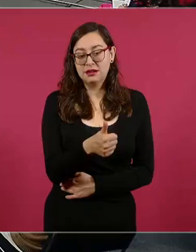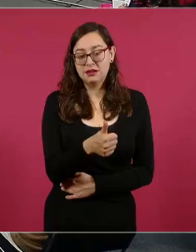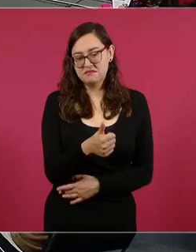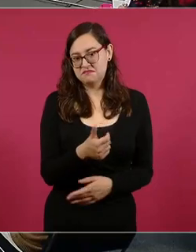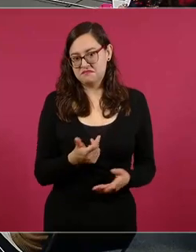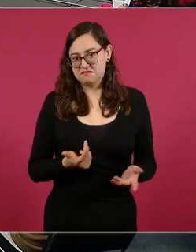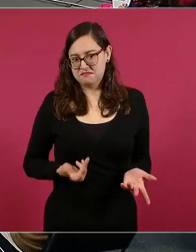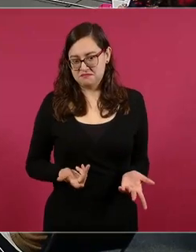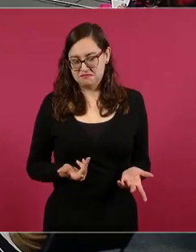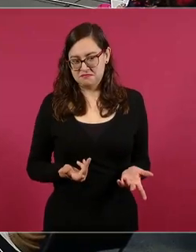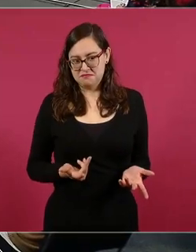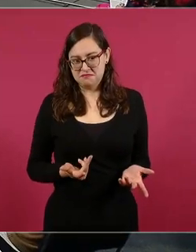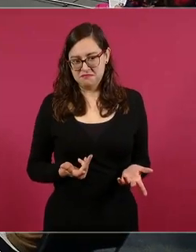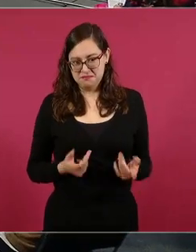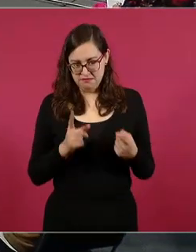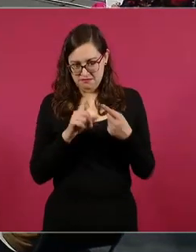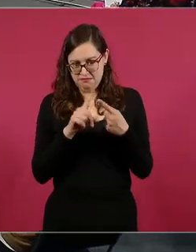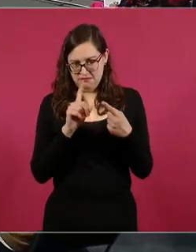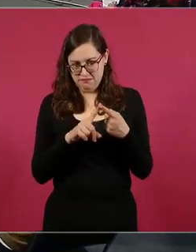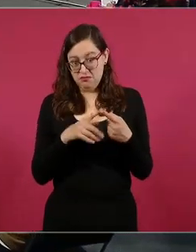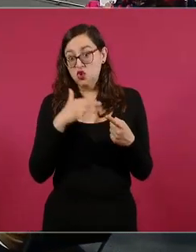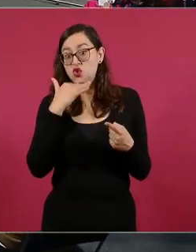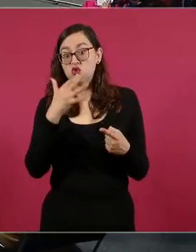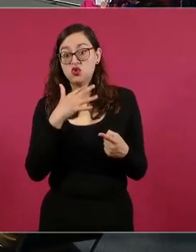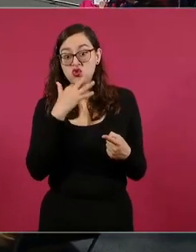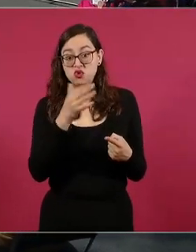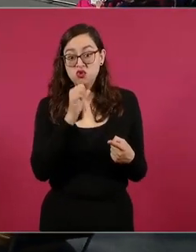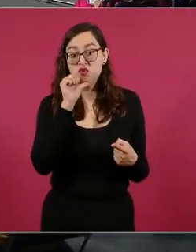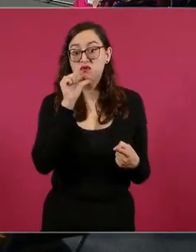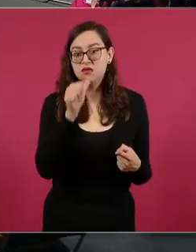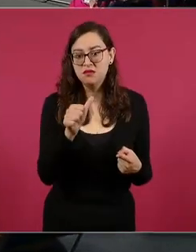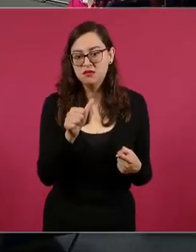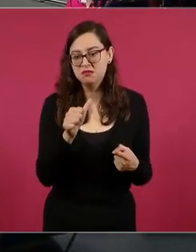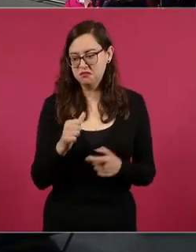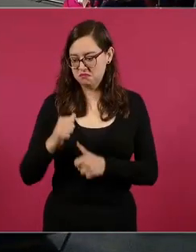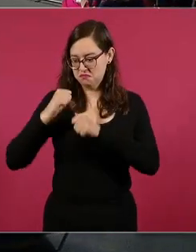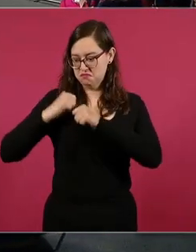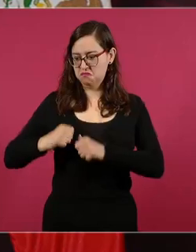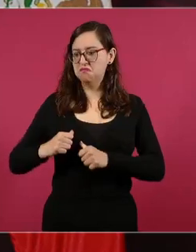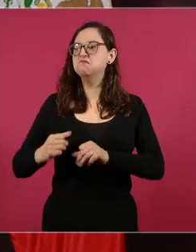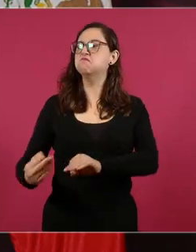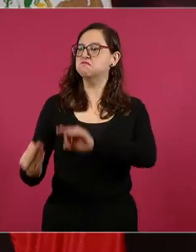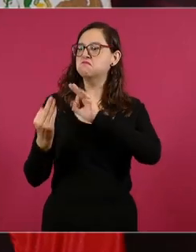Pero no solo es eso, es cuánto nos ahorramos.